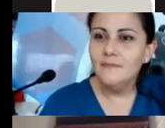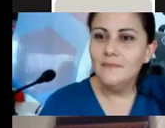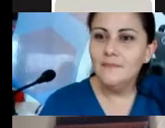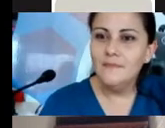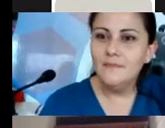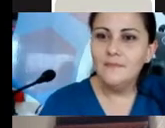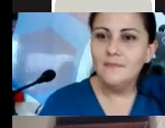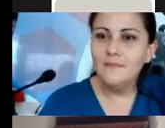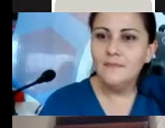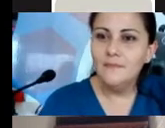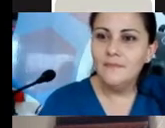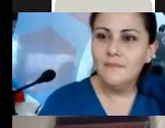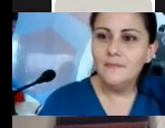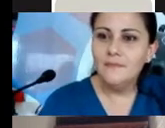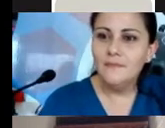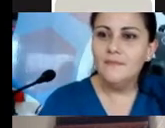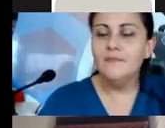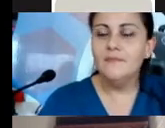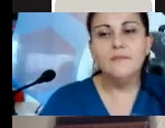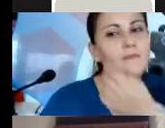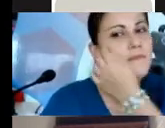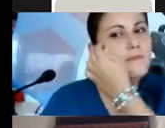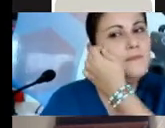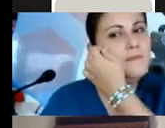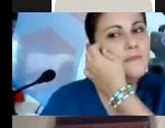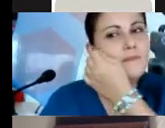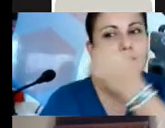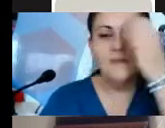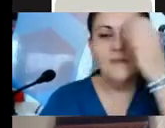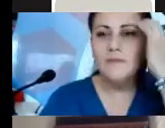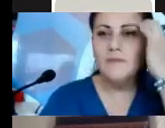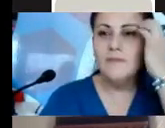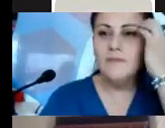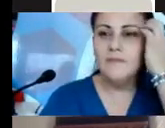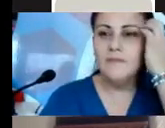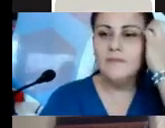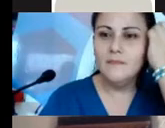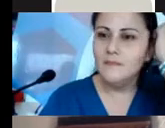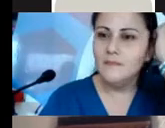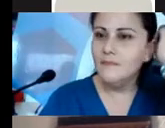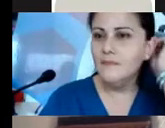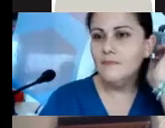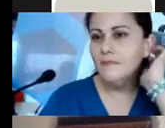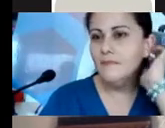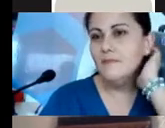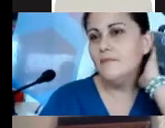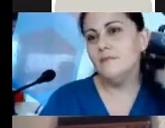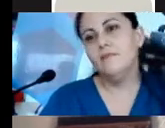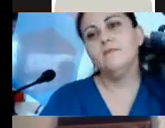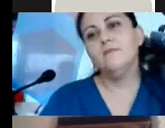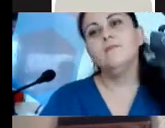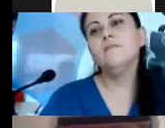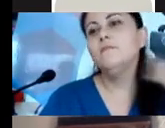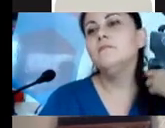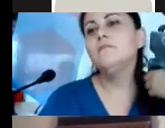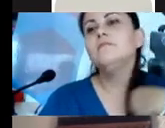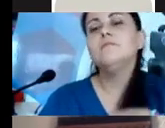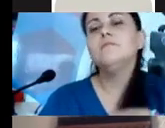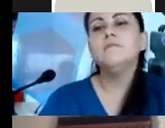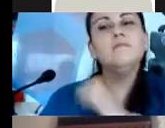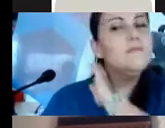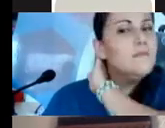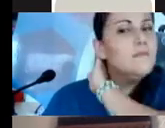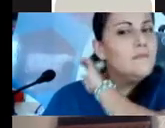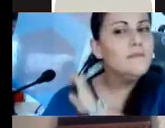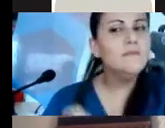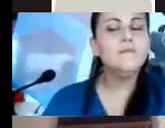sujeto más suave y un foam claramente menos suave en sujeto que justamente,